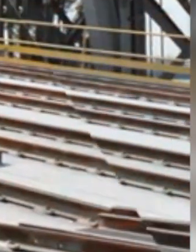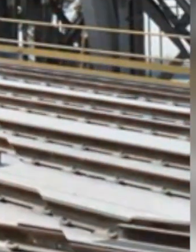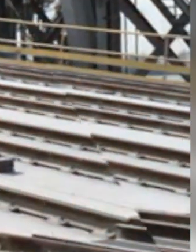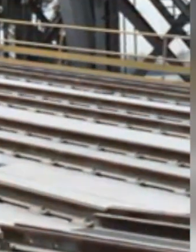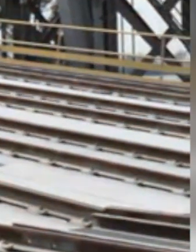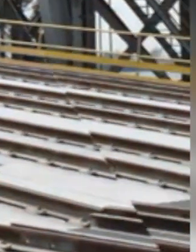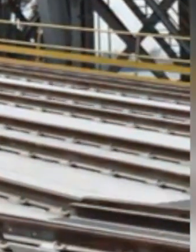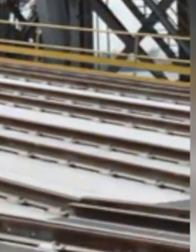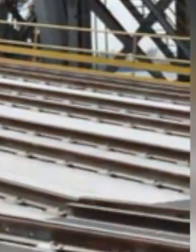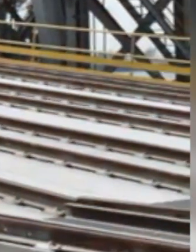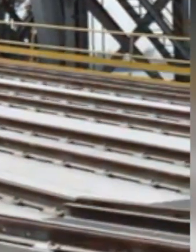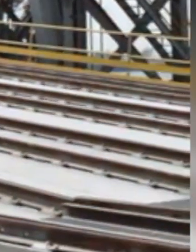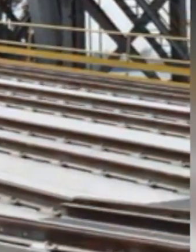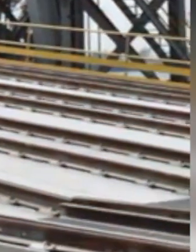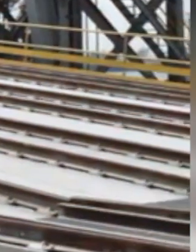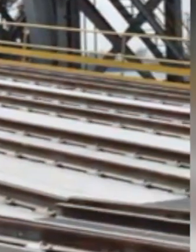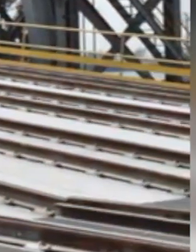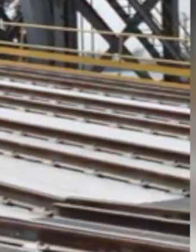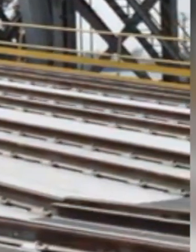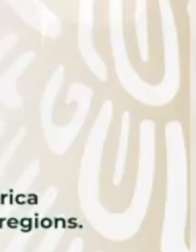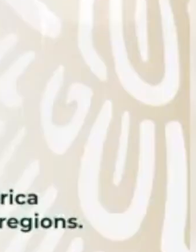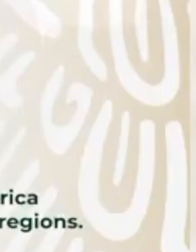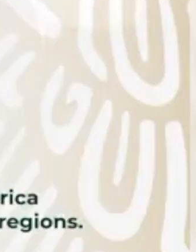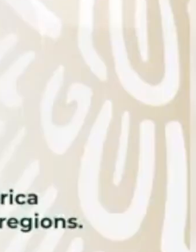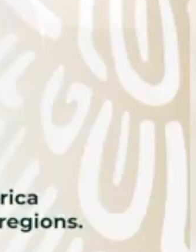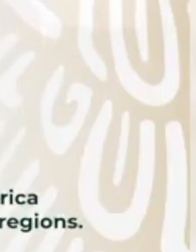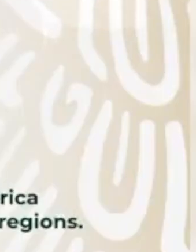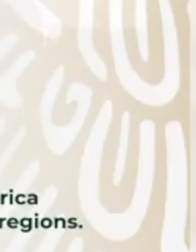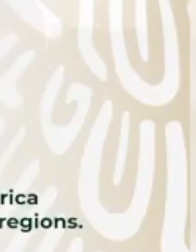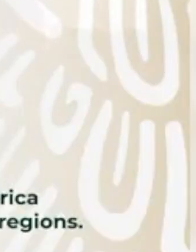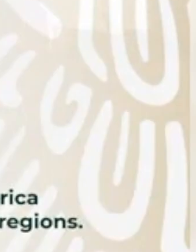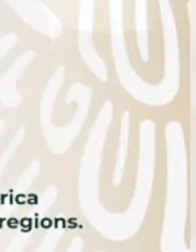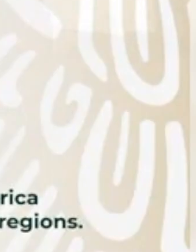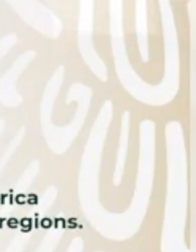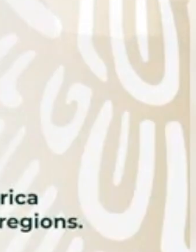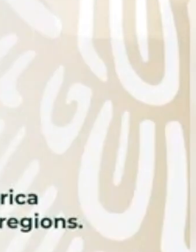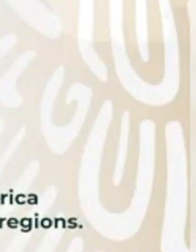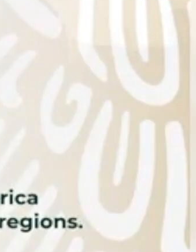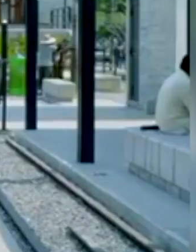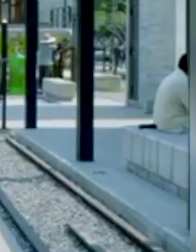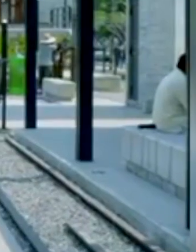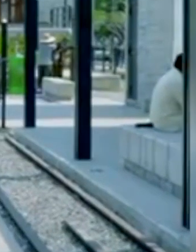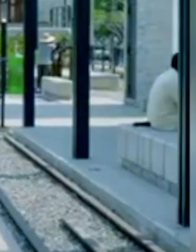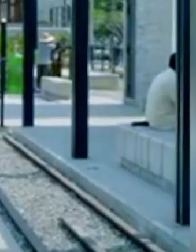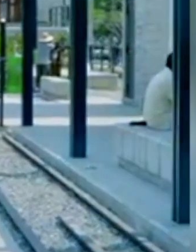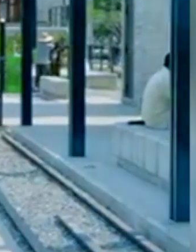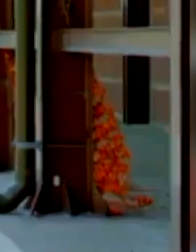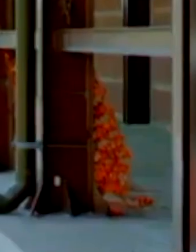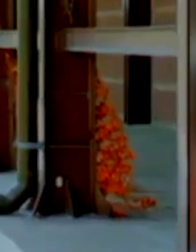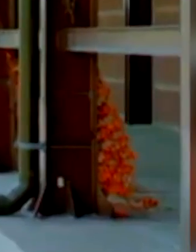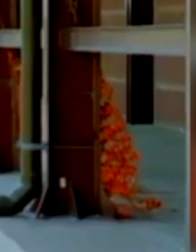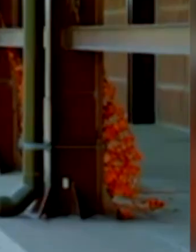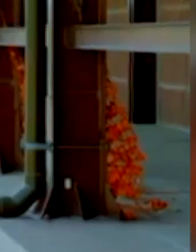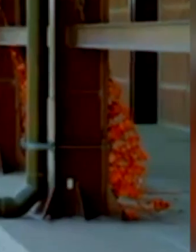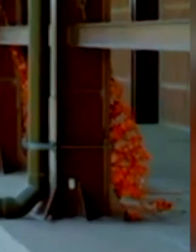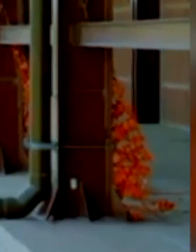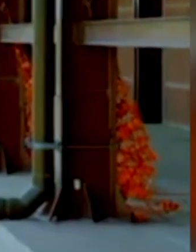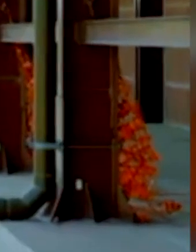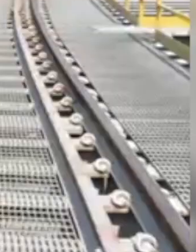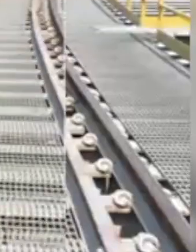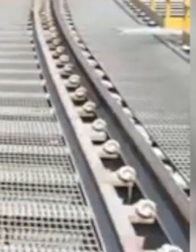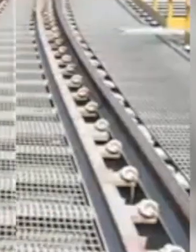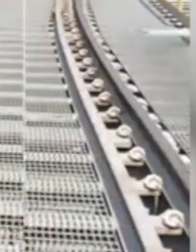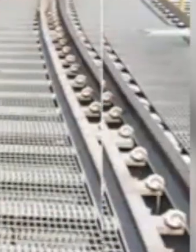10 parques industriales. Señaló que también se realizaron 2 nuevas terminales aéreas, como el Aeropuerto Internacional Felipe Ángeles en el Valle de